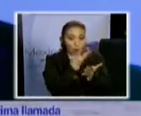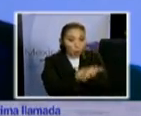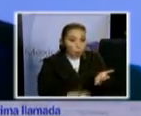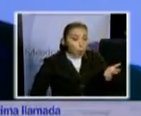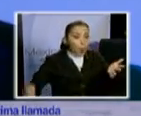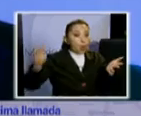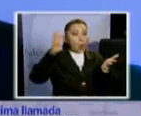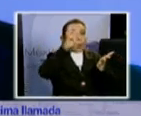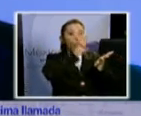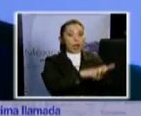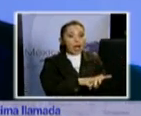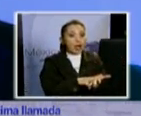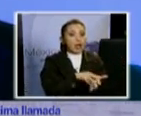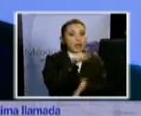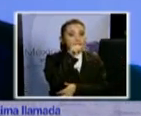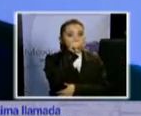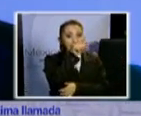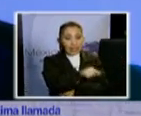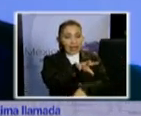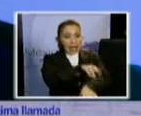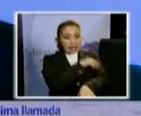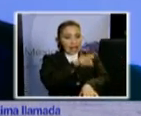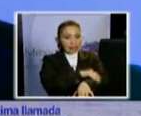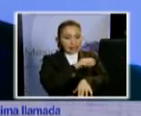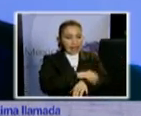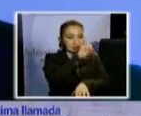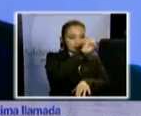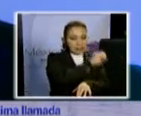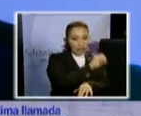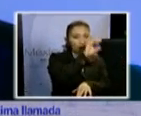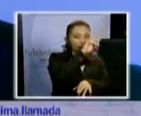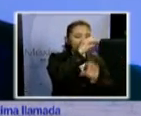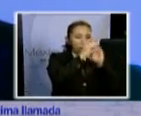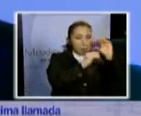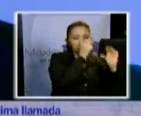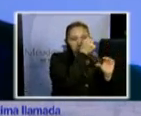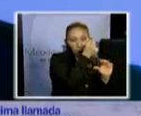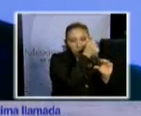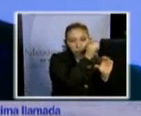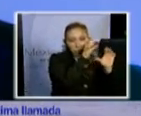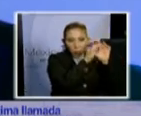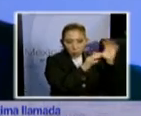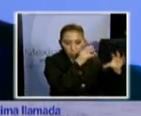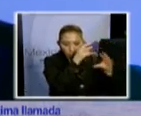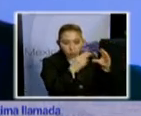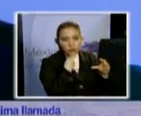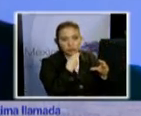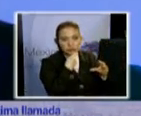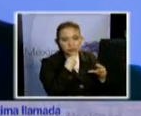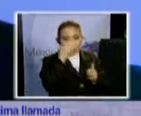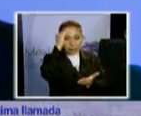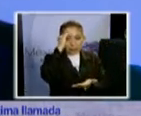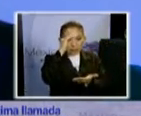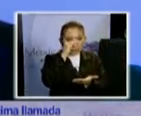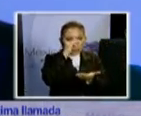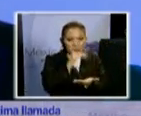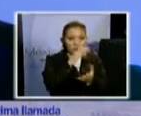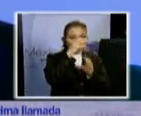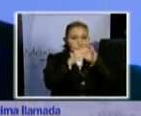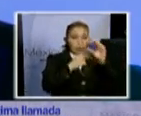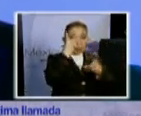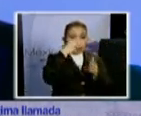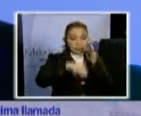cuadruplicado la cantidad de energías de cero carbono o muy bajo carbón que use la sociedad. La reducción de las emisiones